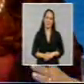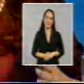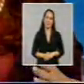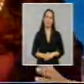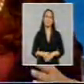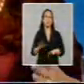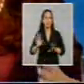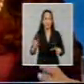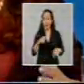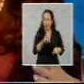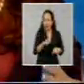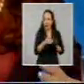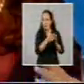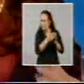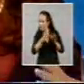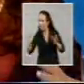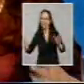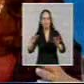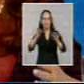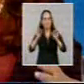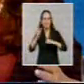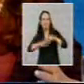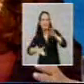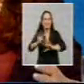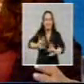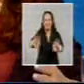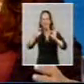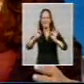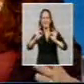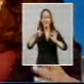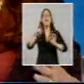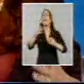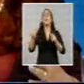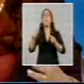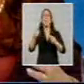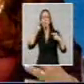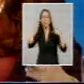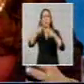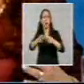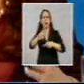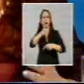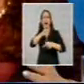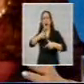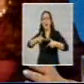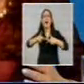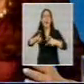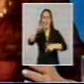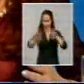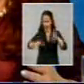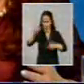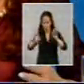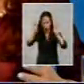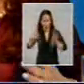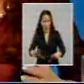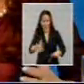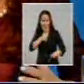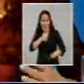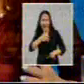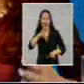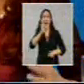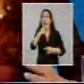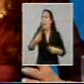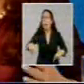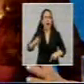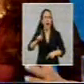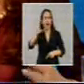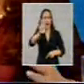con la obra completa que va a dotar de agua no solamente para el uso humano en La Pampa, sino